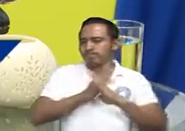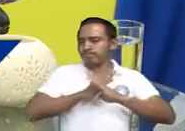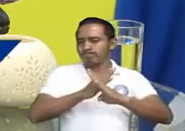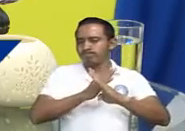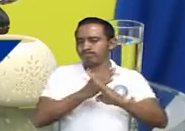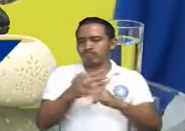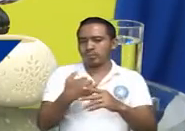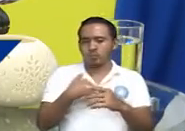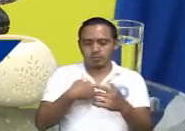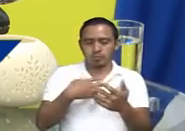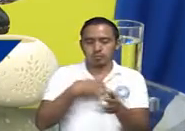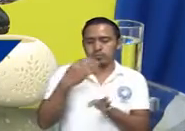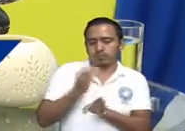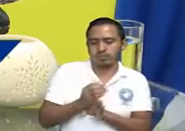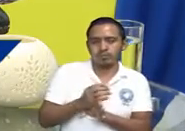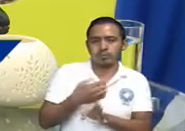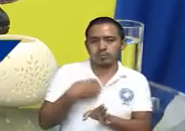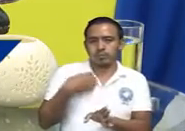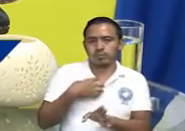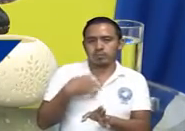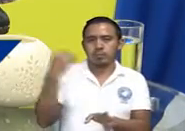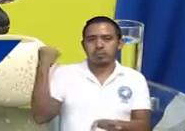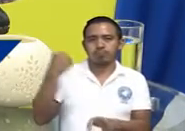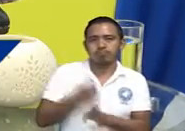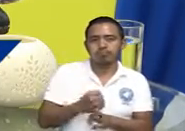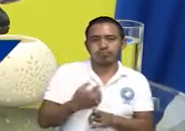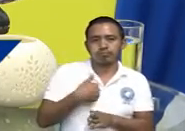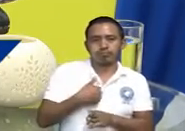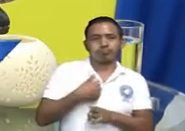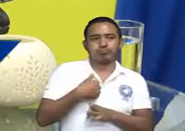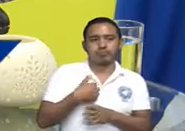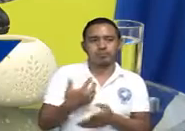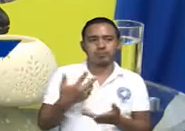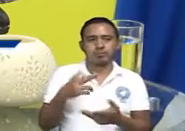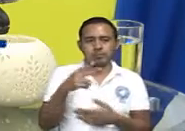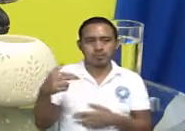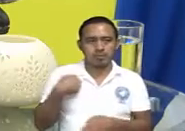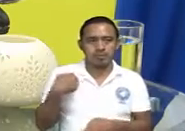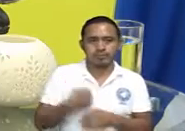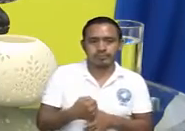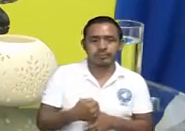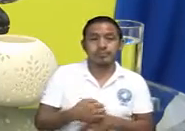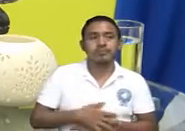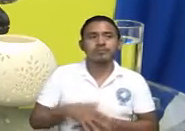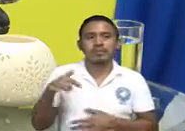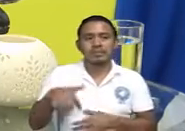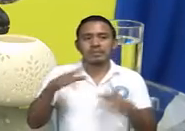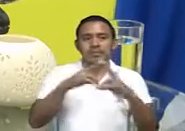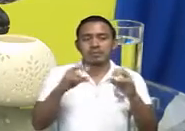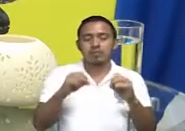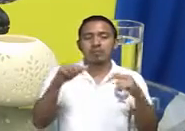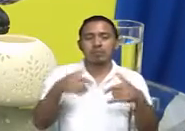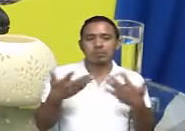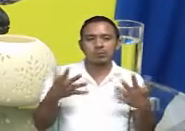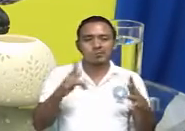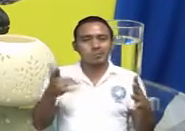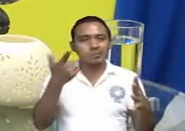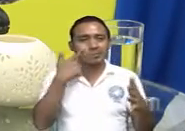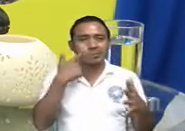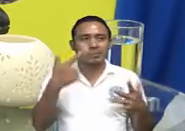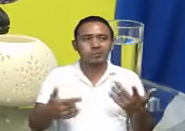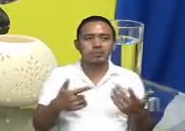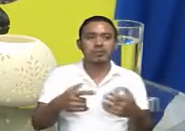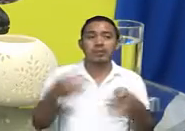prevenir esta acción que muchas veces en nuestro país, gracias a Dios, queda en el intento, pero según las